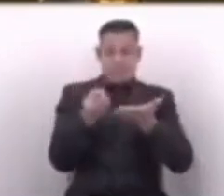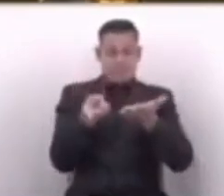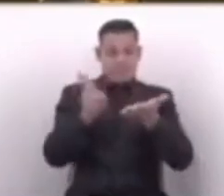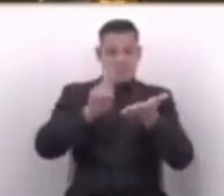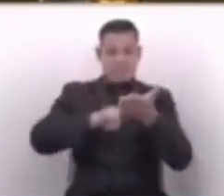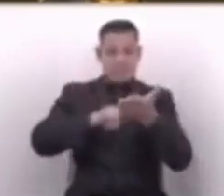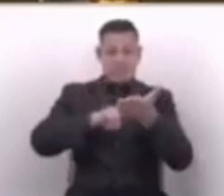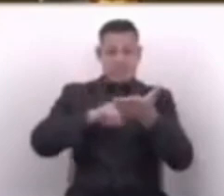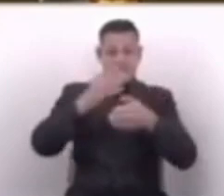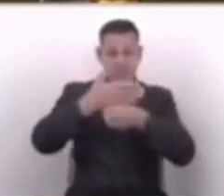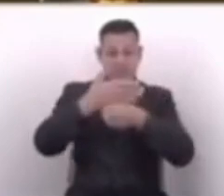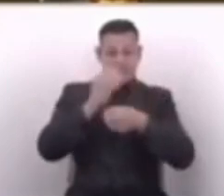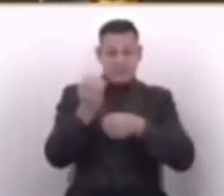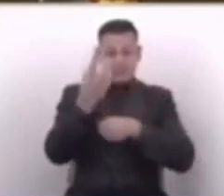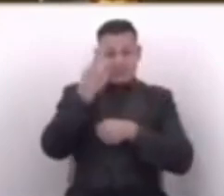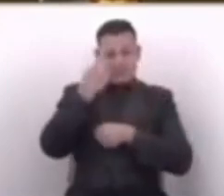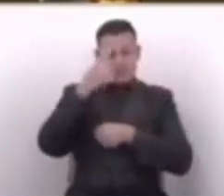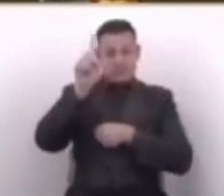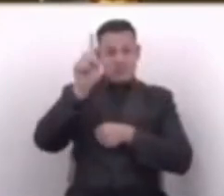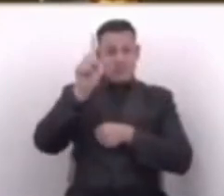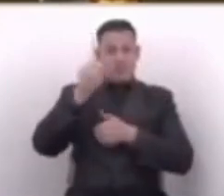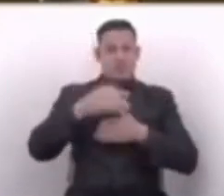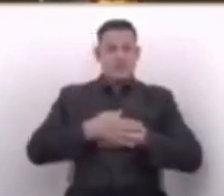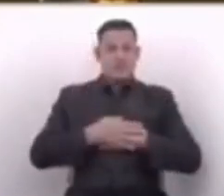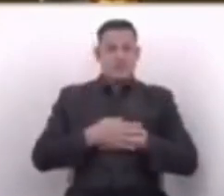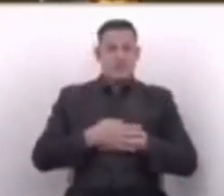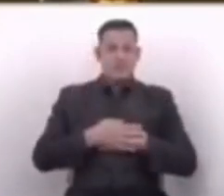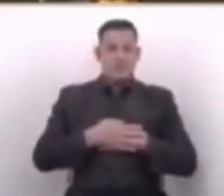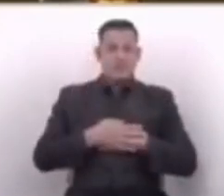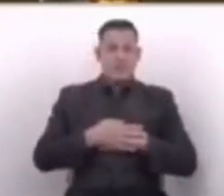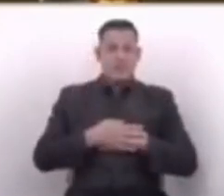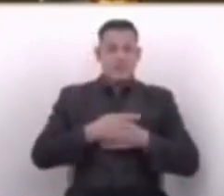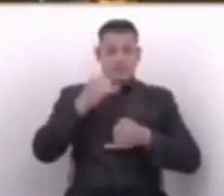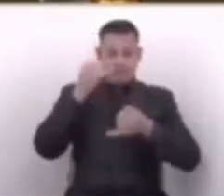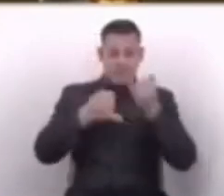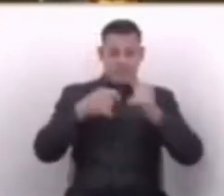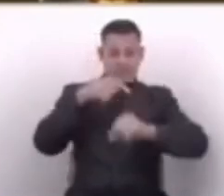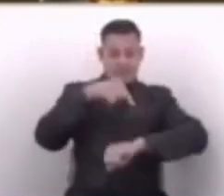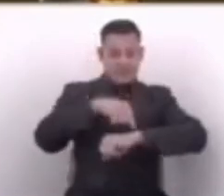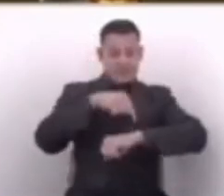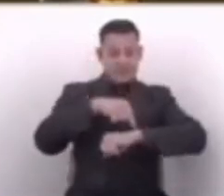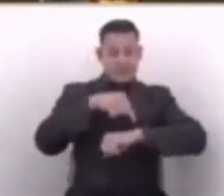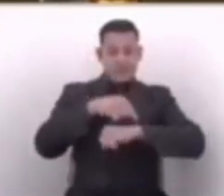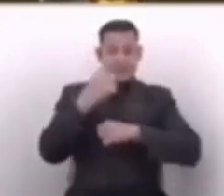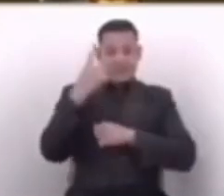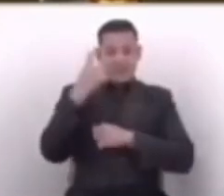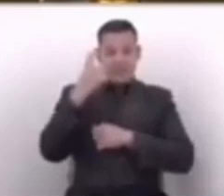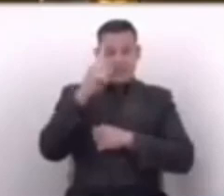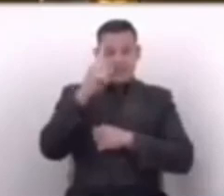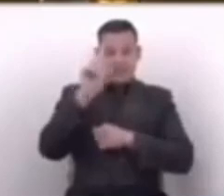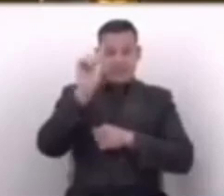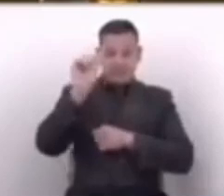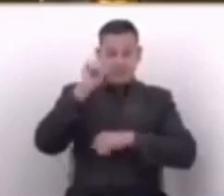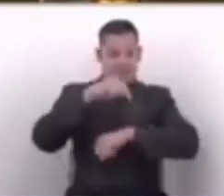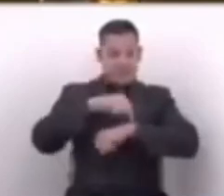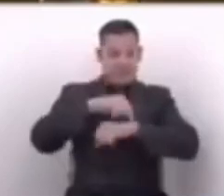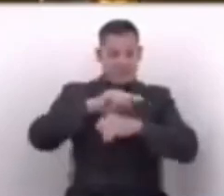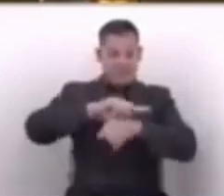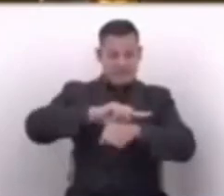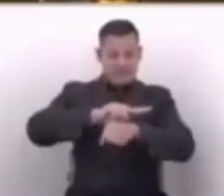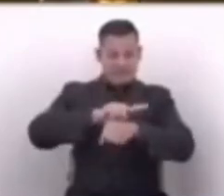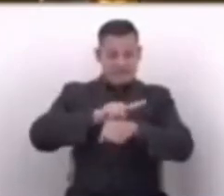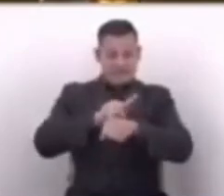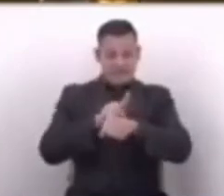inscribirse al partido Nuevas Ideas, en el último momento, faltando unas horas para